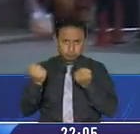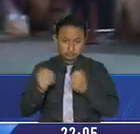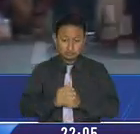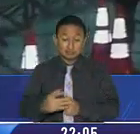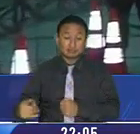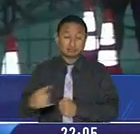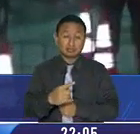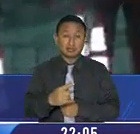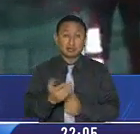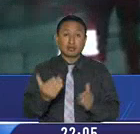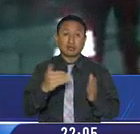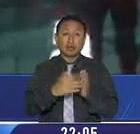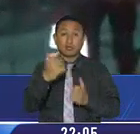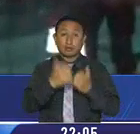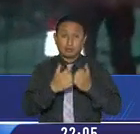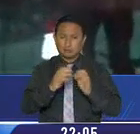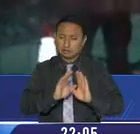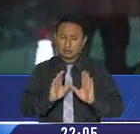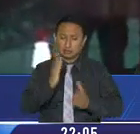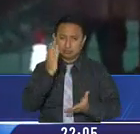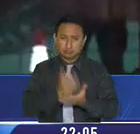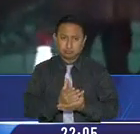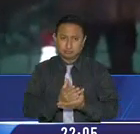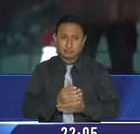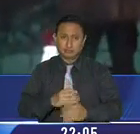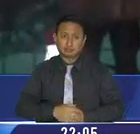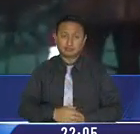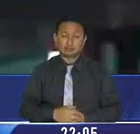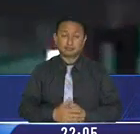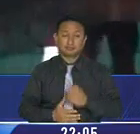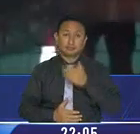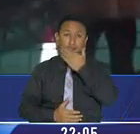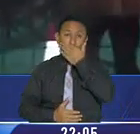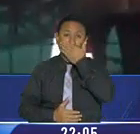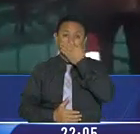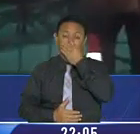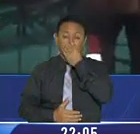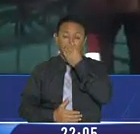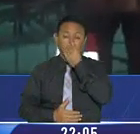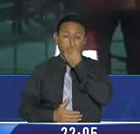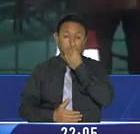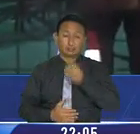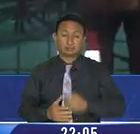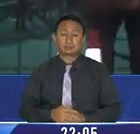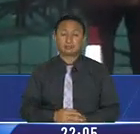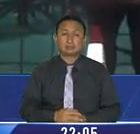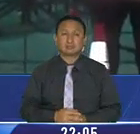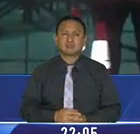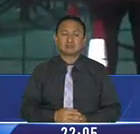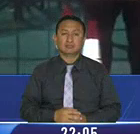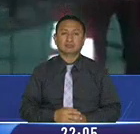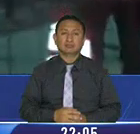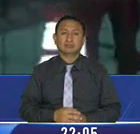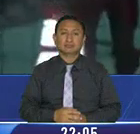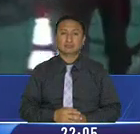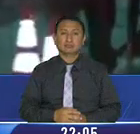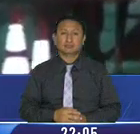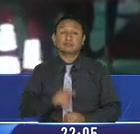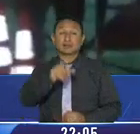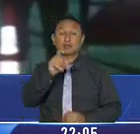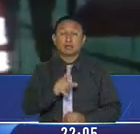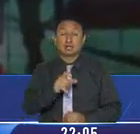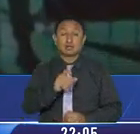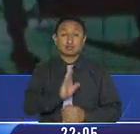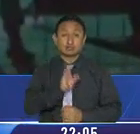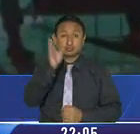evitar que no hayan mayores novedades en cuanto al traslado de estos reos, quienes